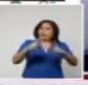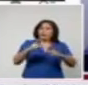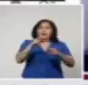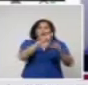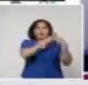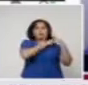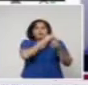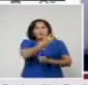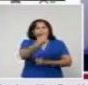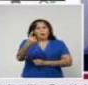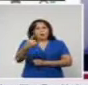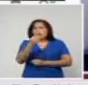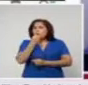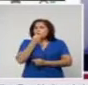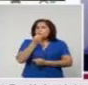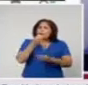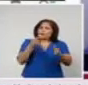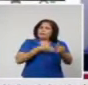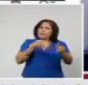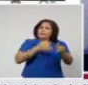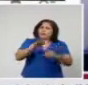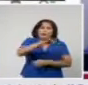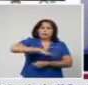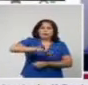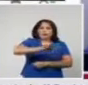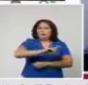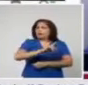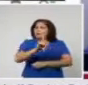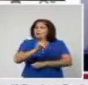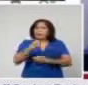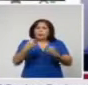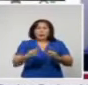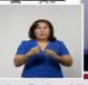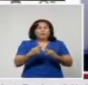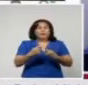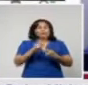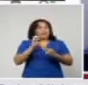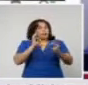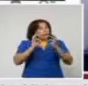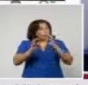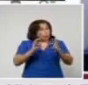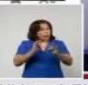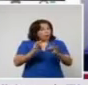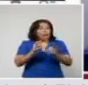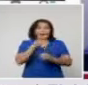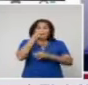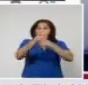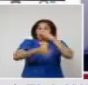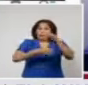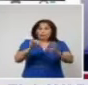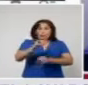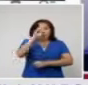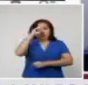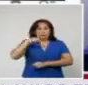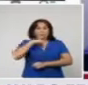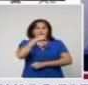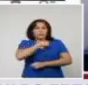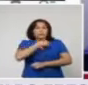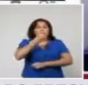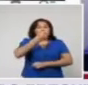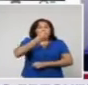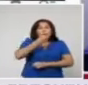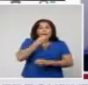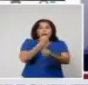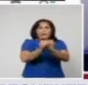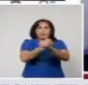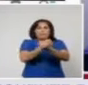a no cometer indisciplinas, ni descuidos, ni negligencia. Alertaba también de que esto pudiera poner en peligro